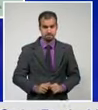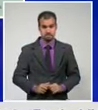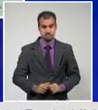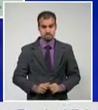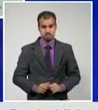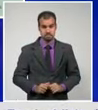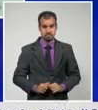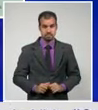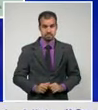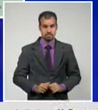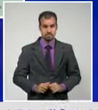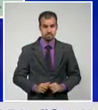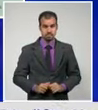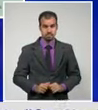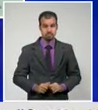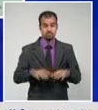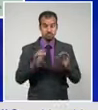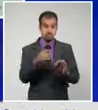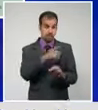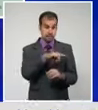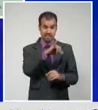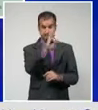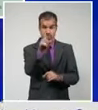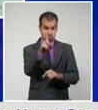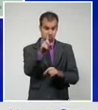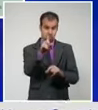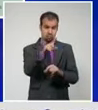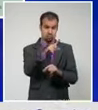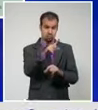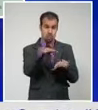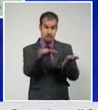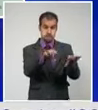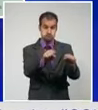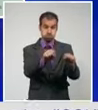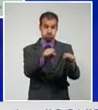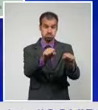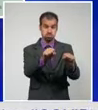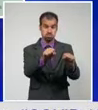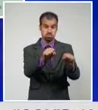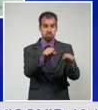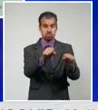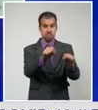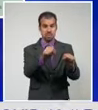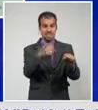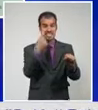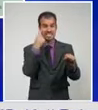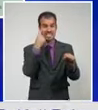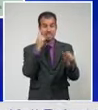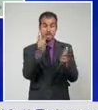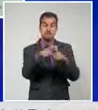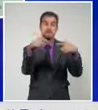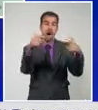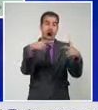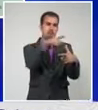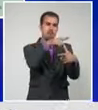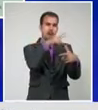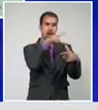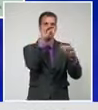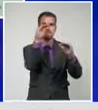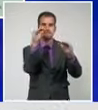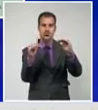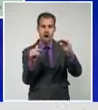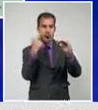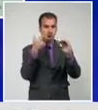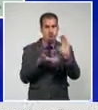Incluso ayer con estos 61 casos, pudiéramos decir que son 31 más que las jornadas anteriores, además con